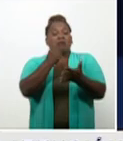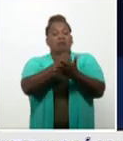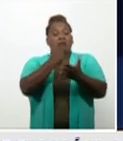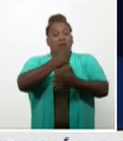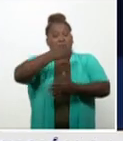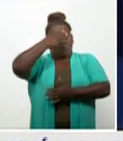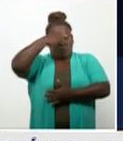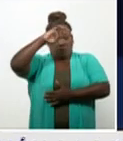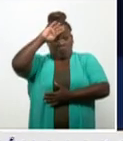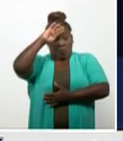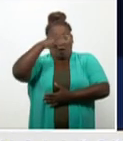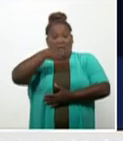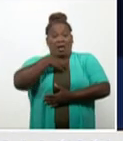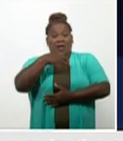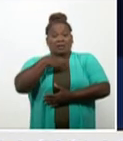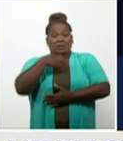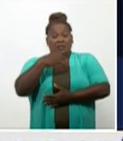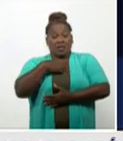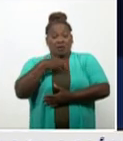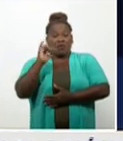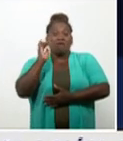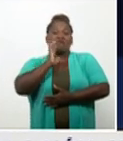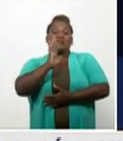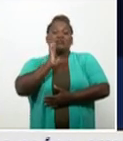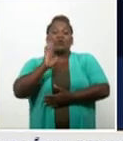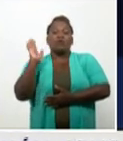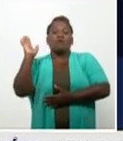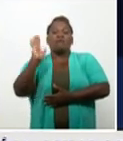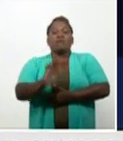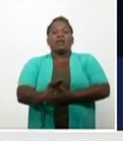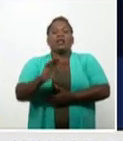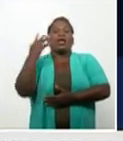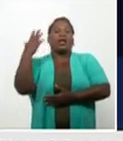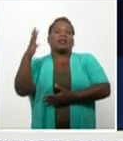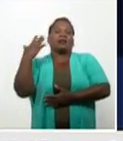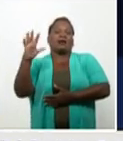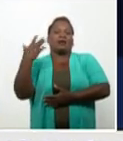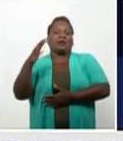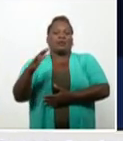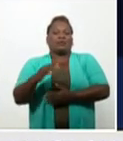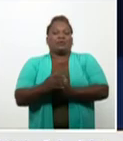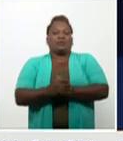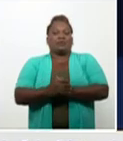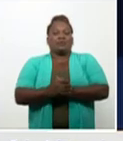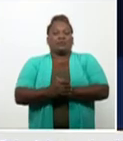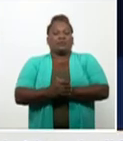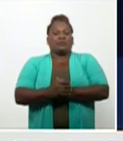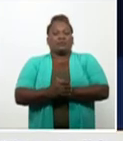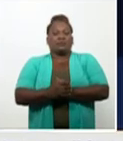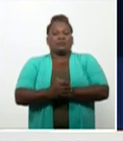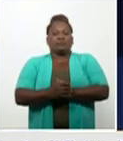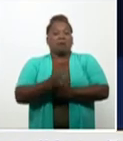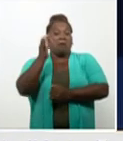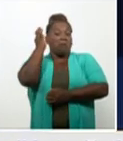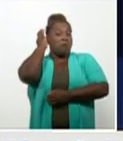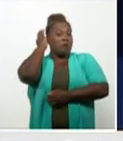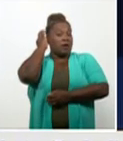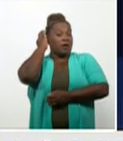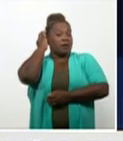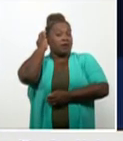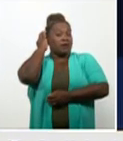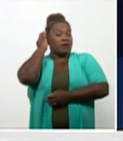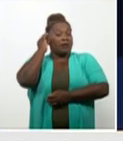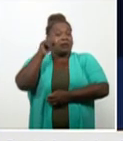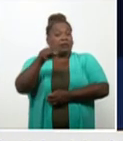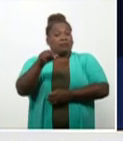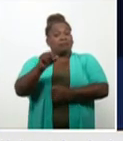han tenido como fuente de infección el exterior de nuestro país. El sexo femenino, con un